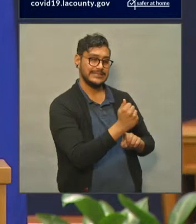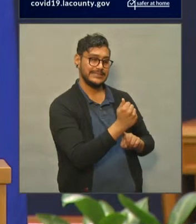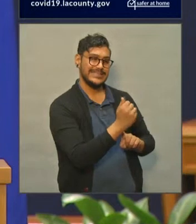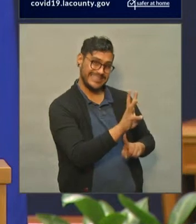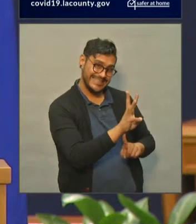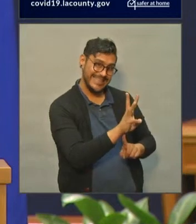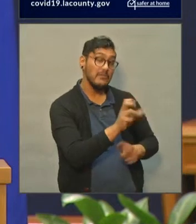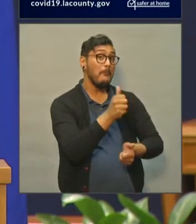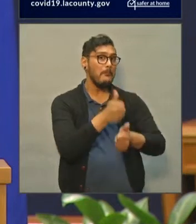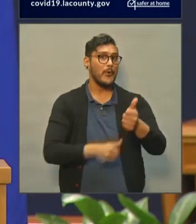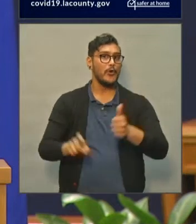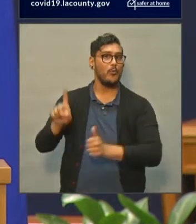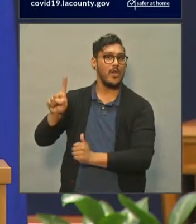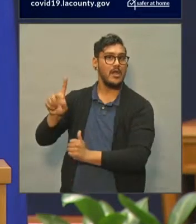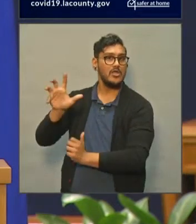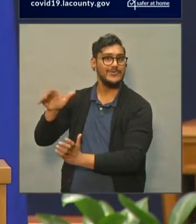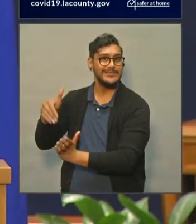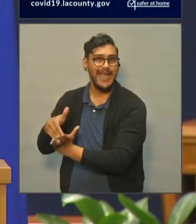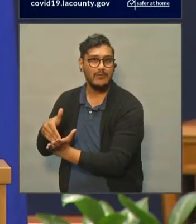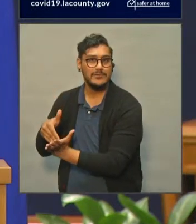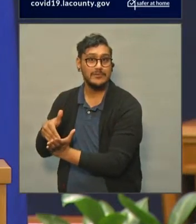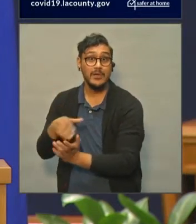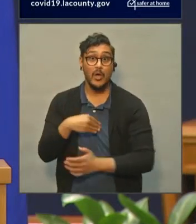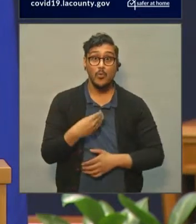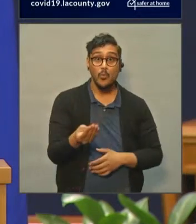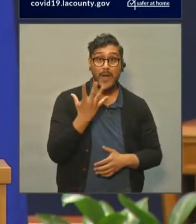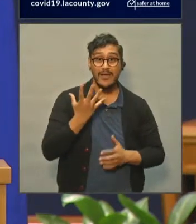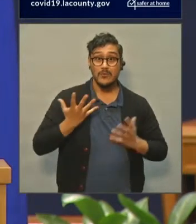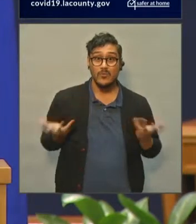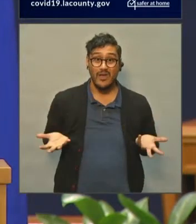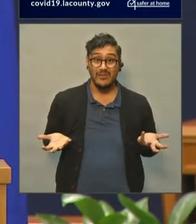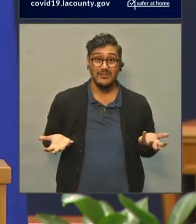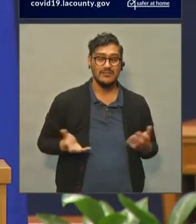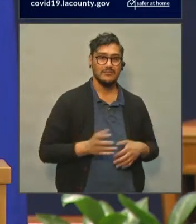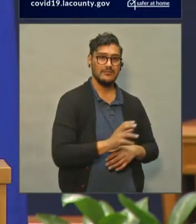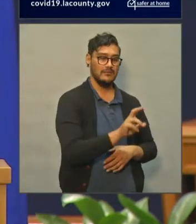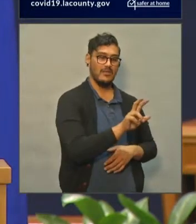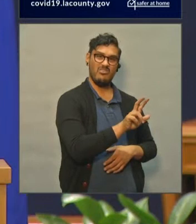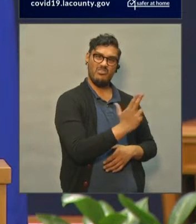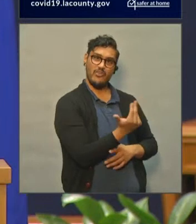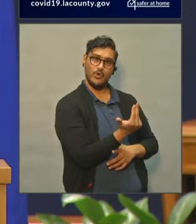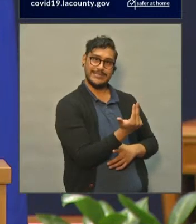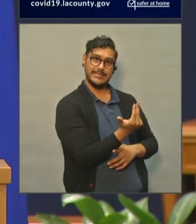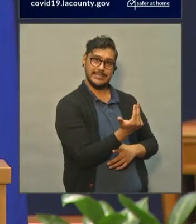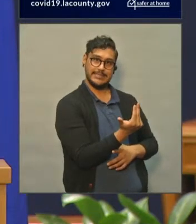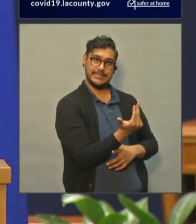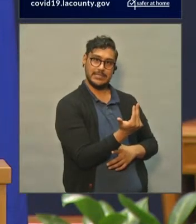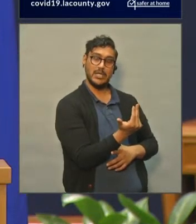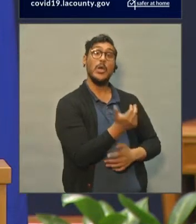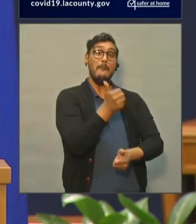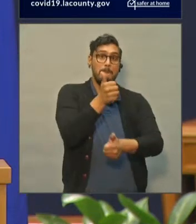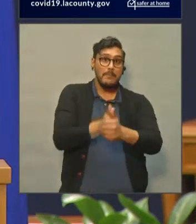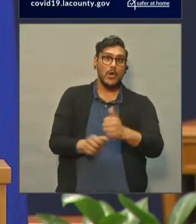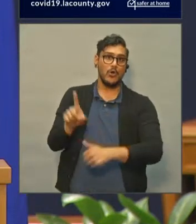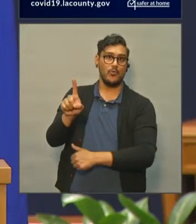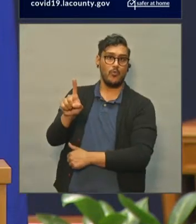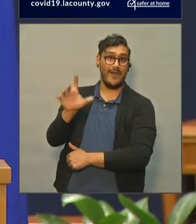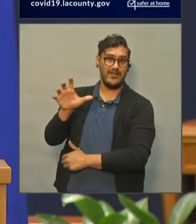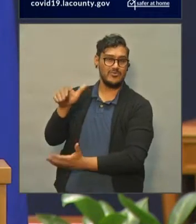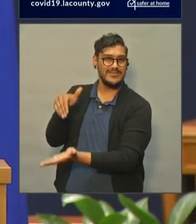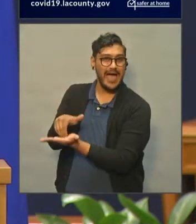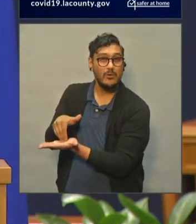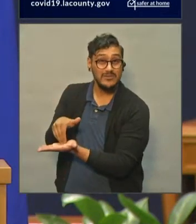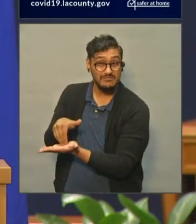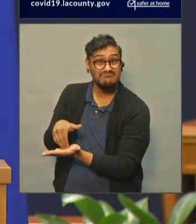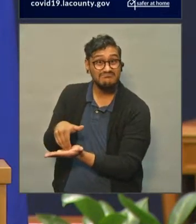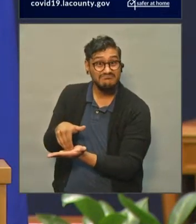16 por 100,000 personas. Y para los blancos, la tasa de mortalidad es de 13 por 100,000 personas. Y